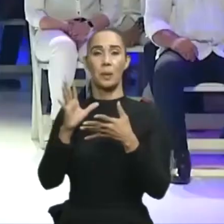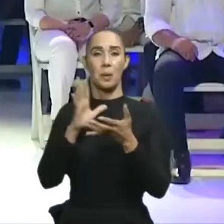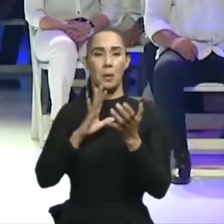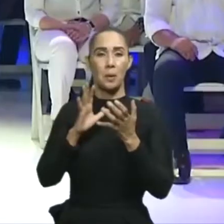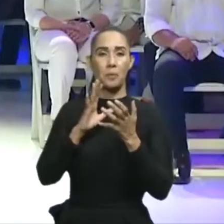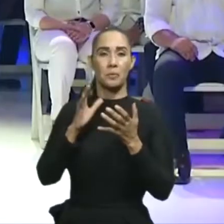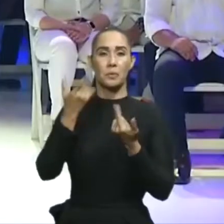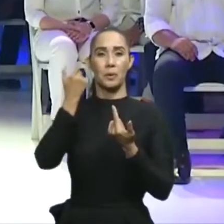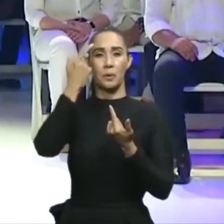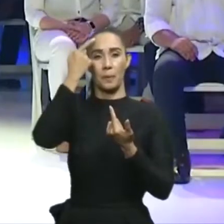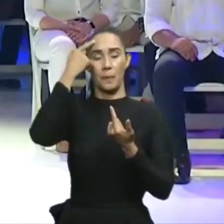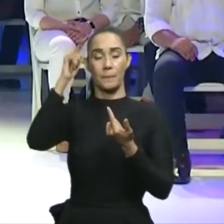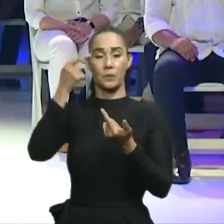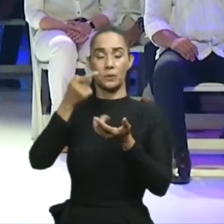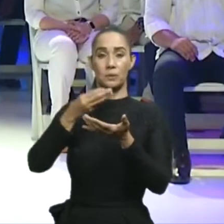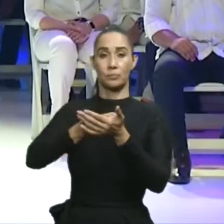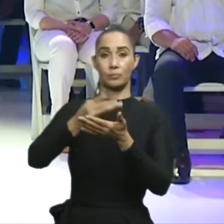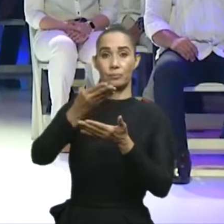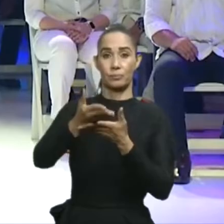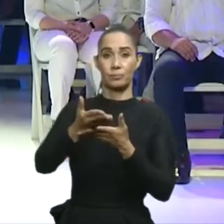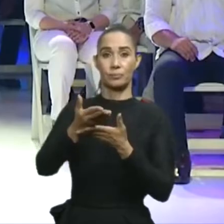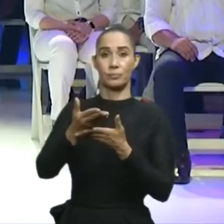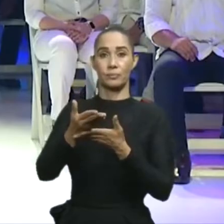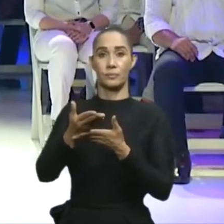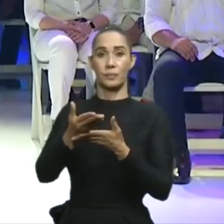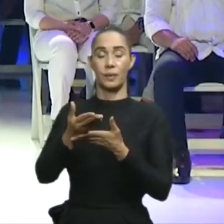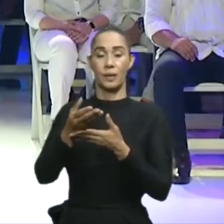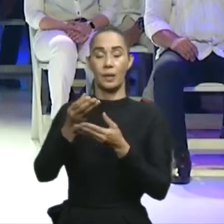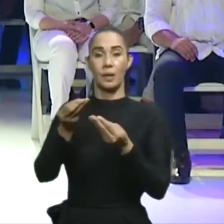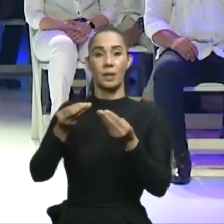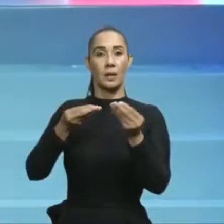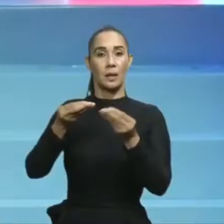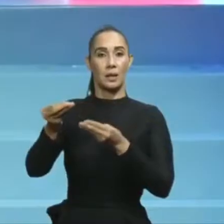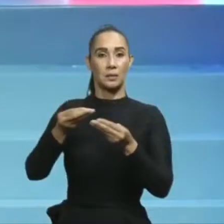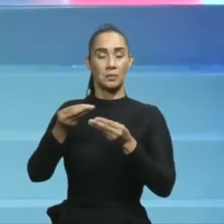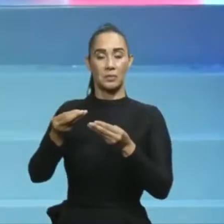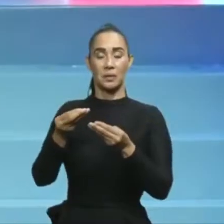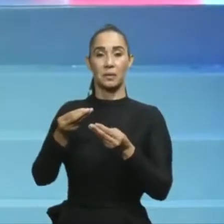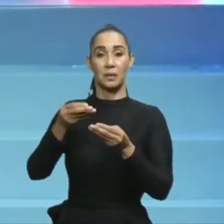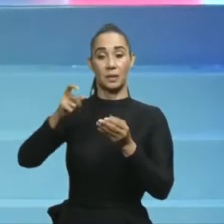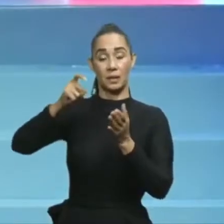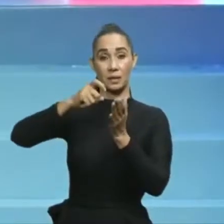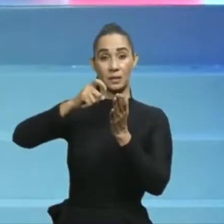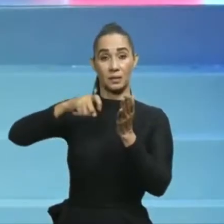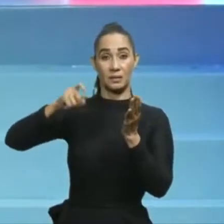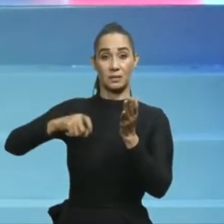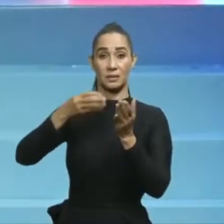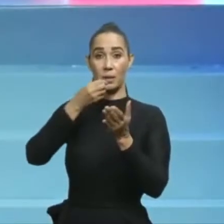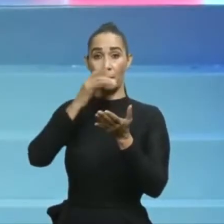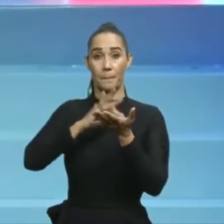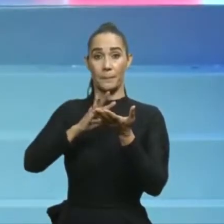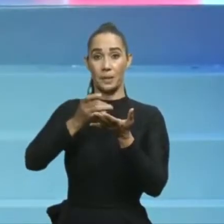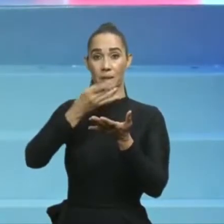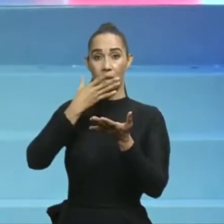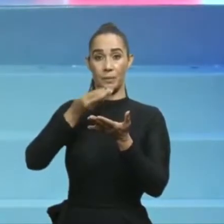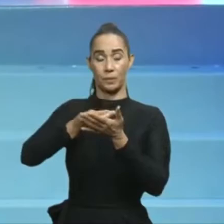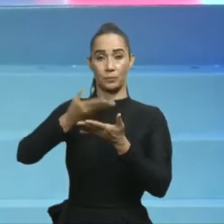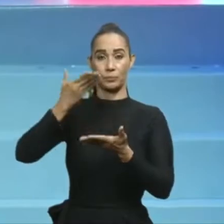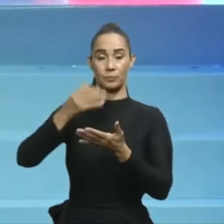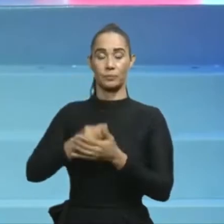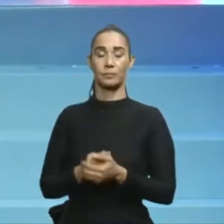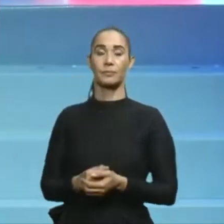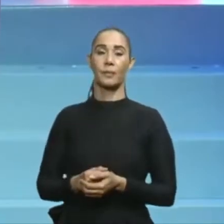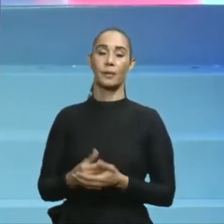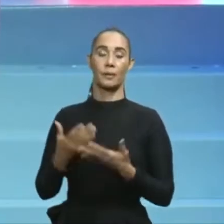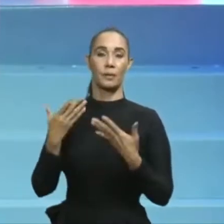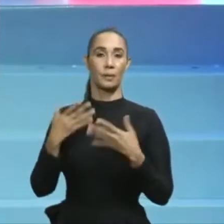temas de la oferta y demanda de los medicamentos respecto al